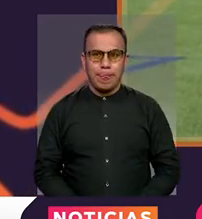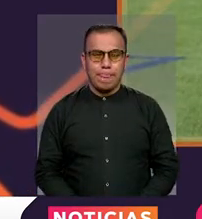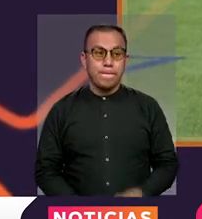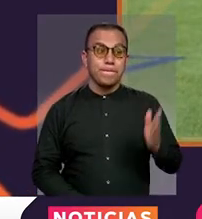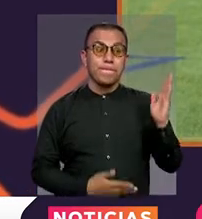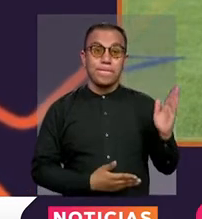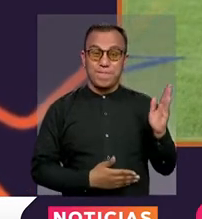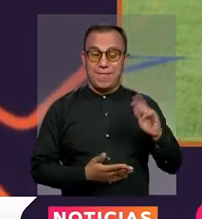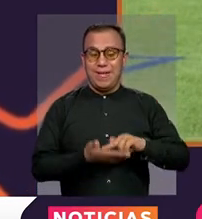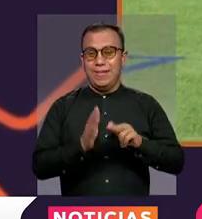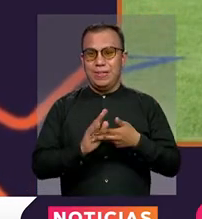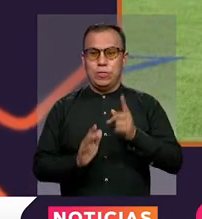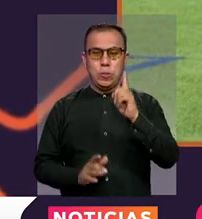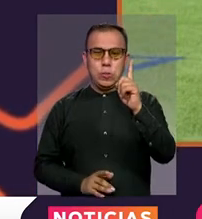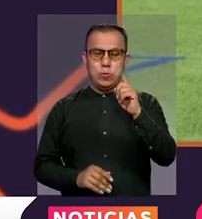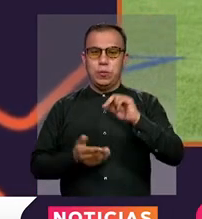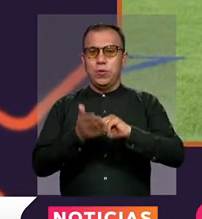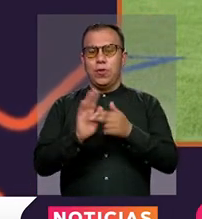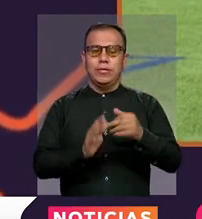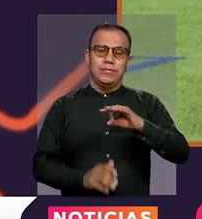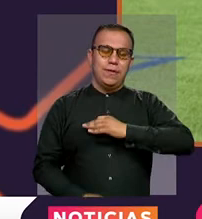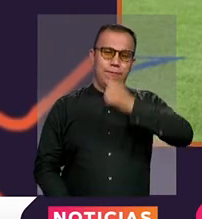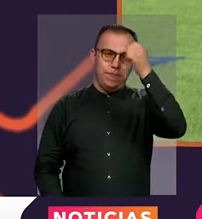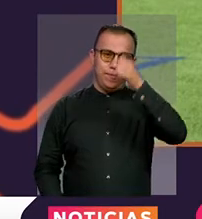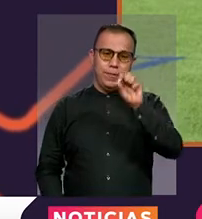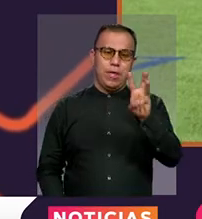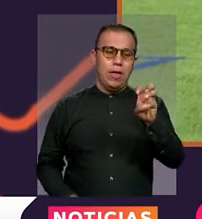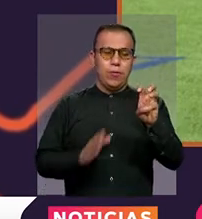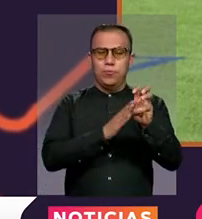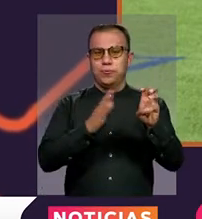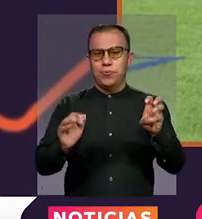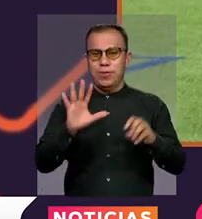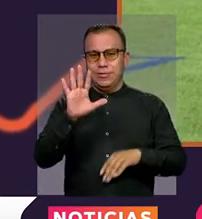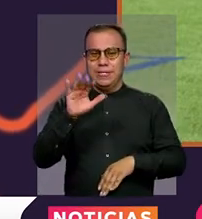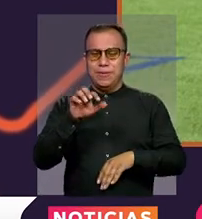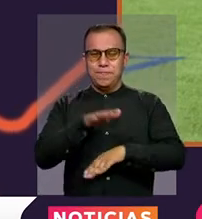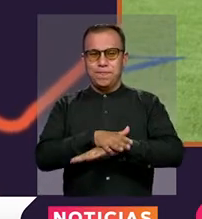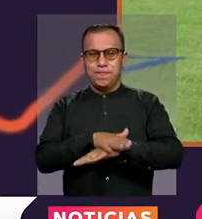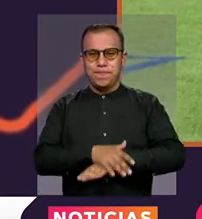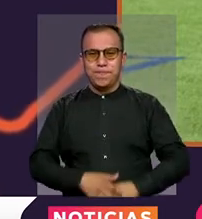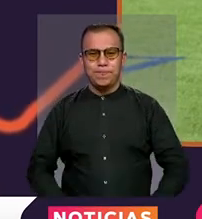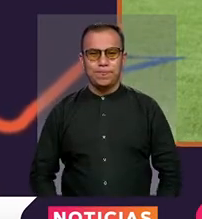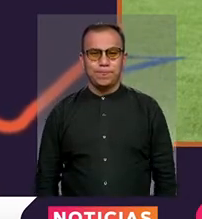y turf ball única, el sábado y domingo de 8 a 5 p.m.